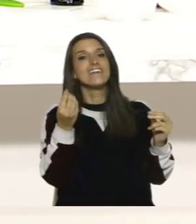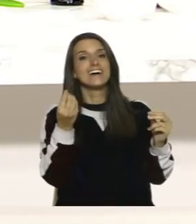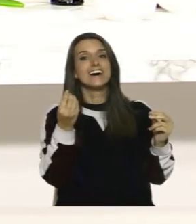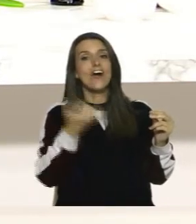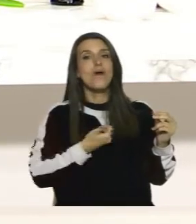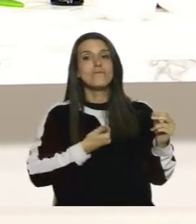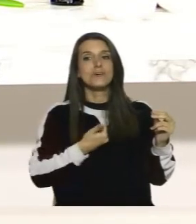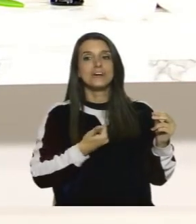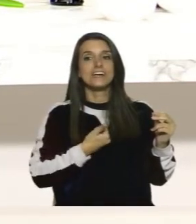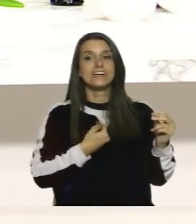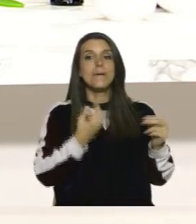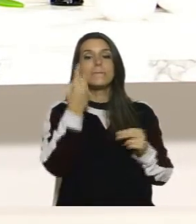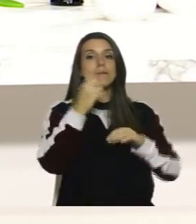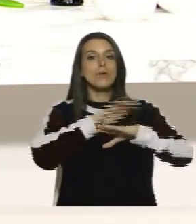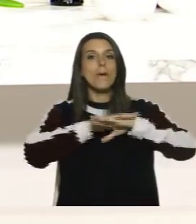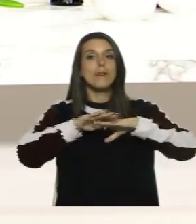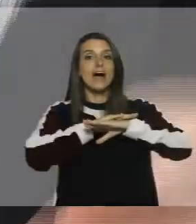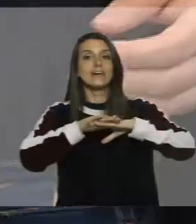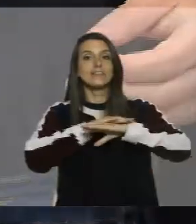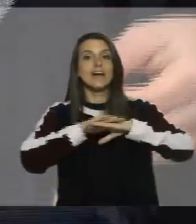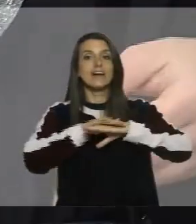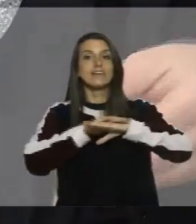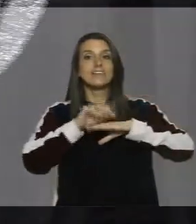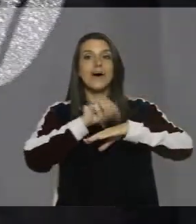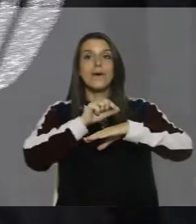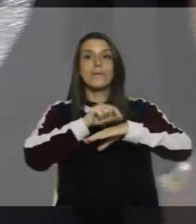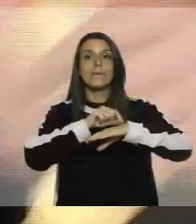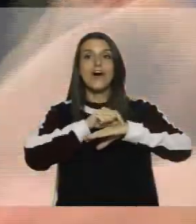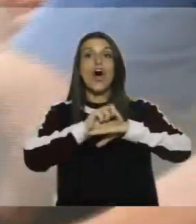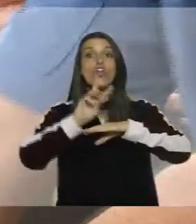les cuento. Primera capa de masa, la segunda capa de pollo.